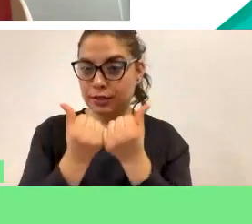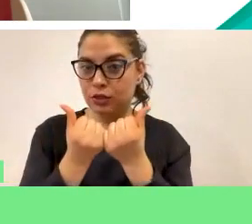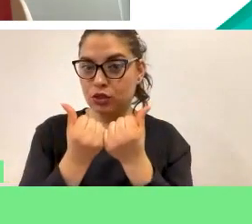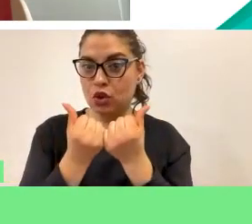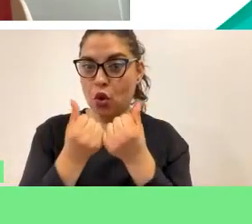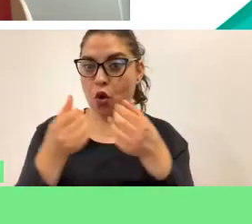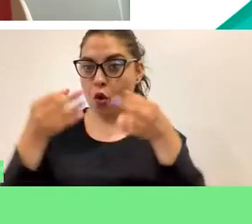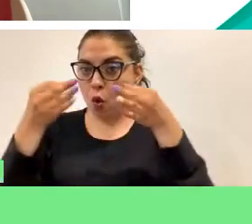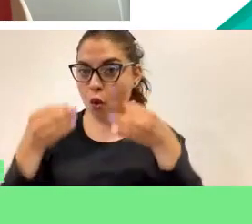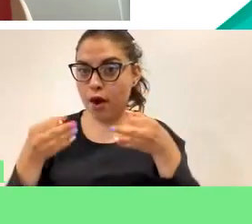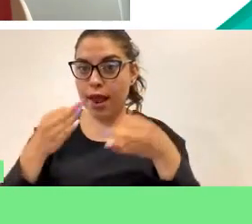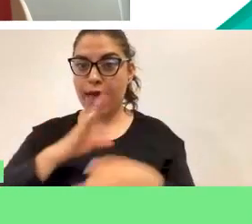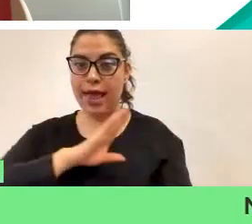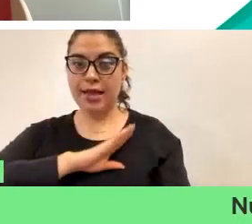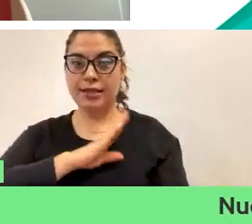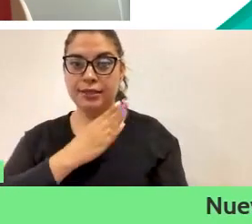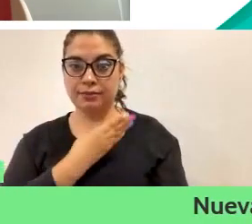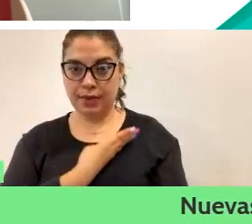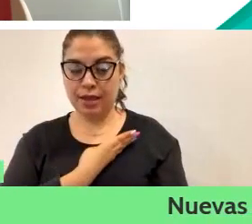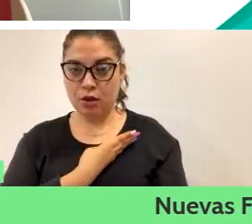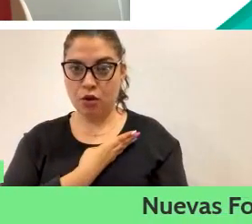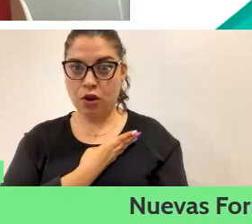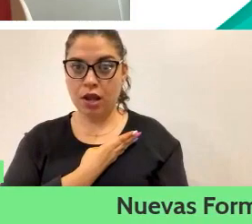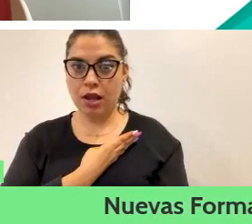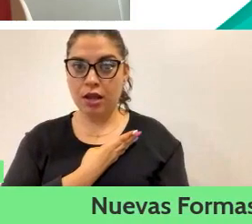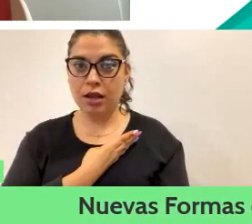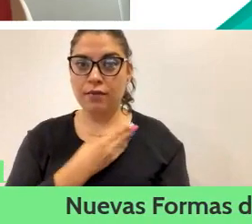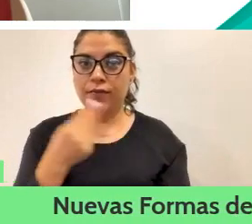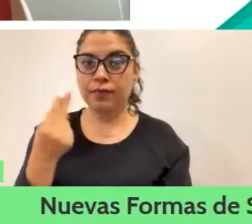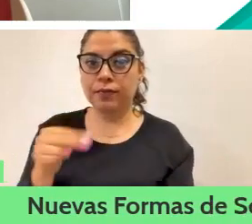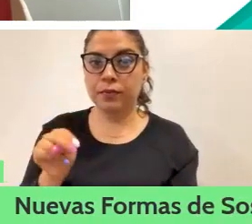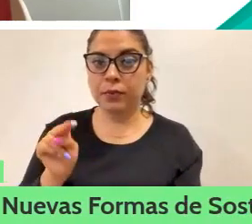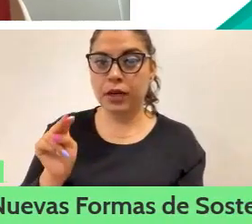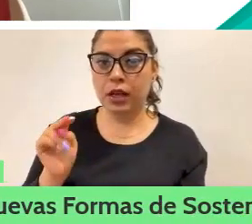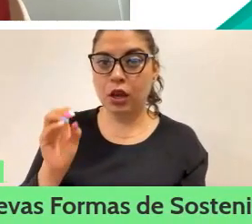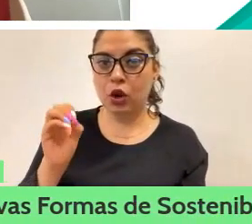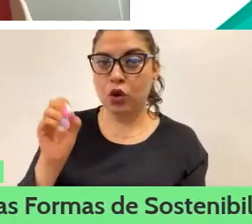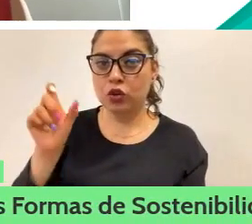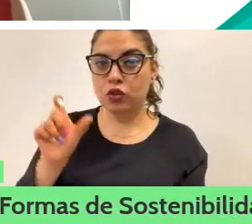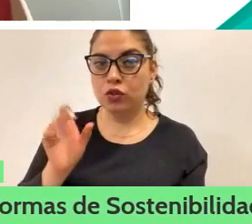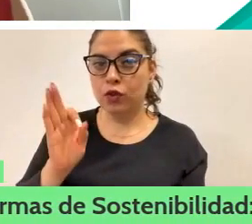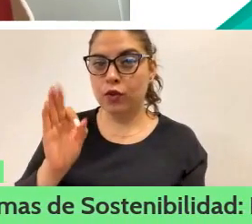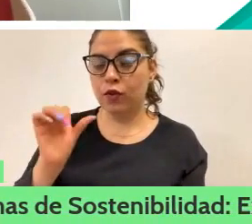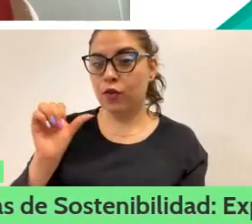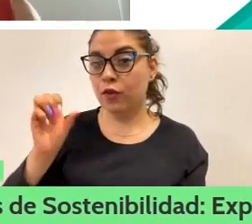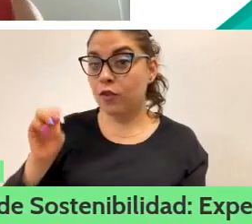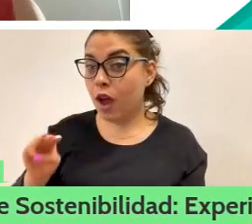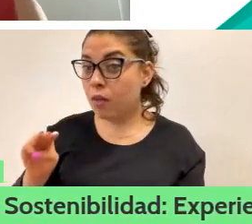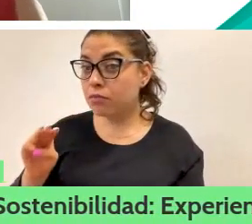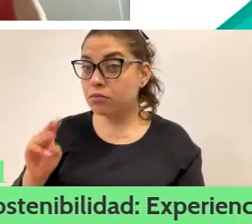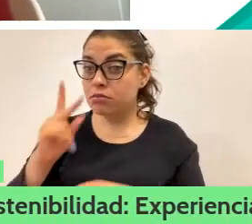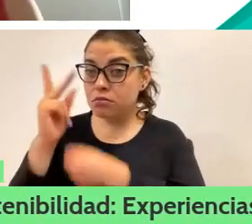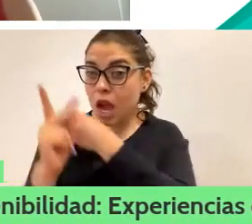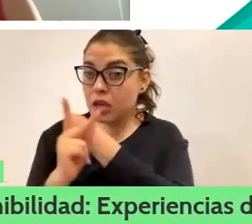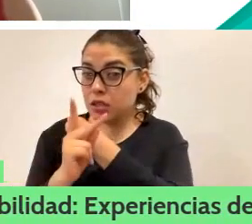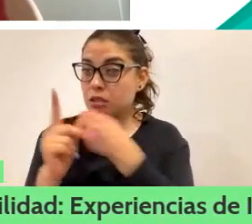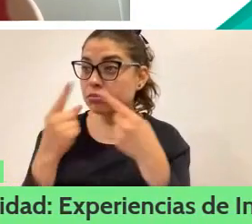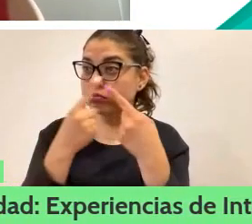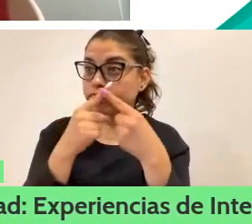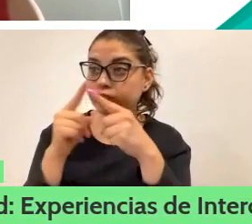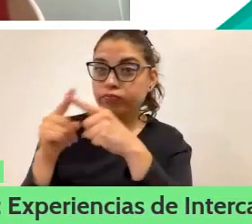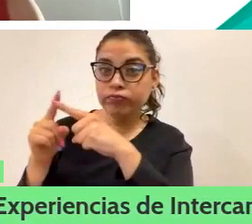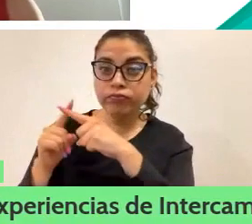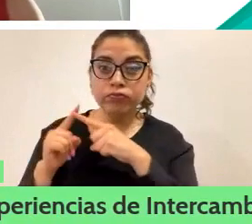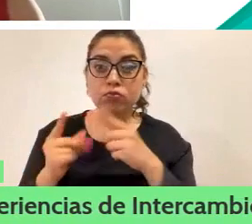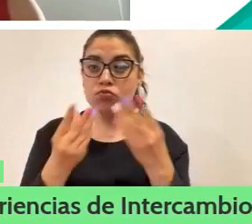Oxfam Intermón, pero que formamos parte de la Confederación de Oxfam en un montón de países. Y trabajamos proyectos muy distintos de